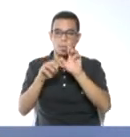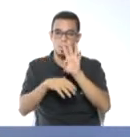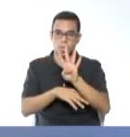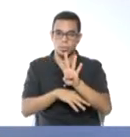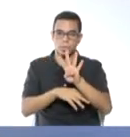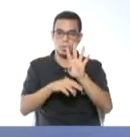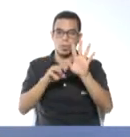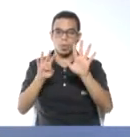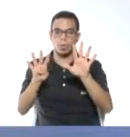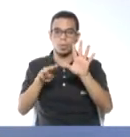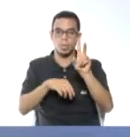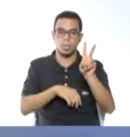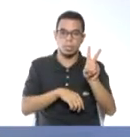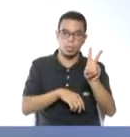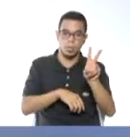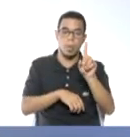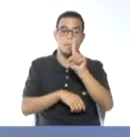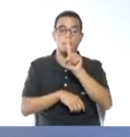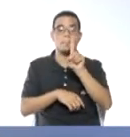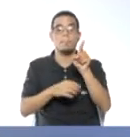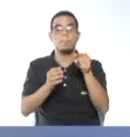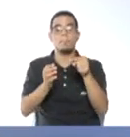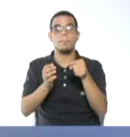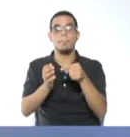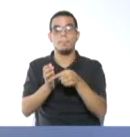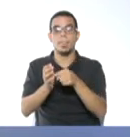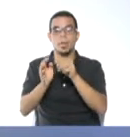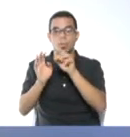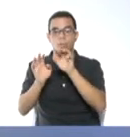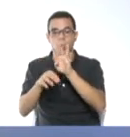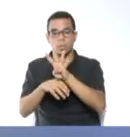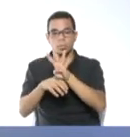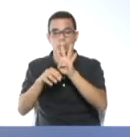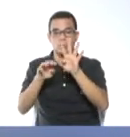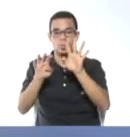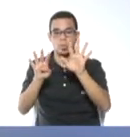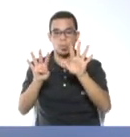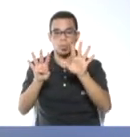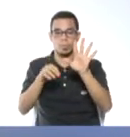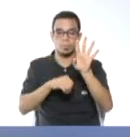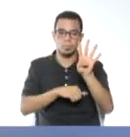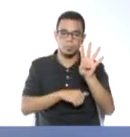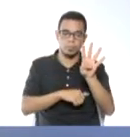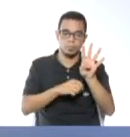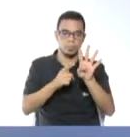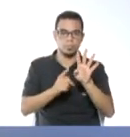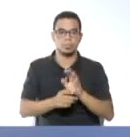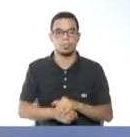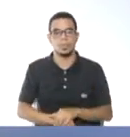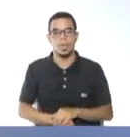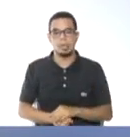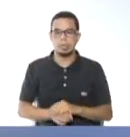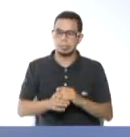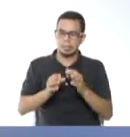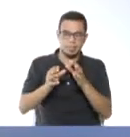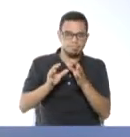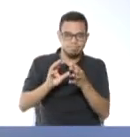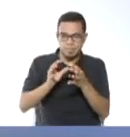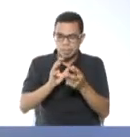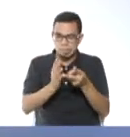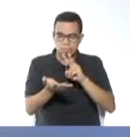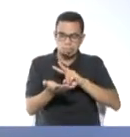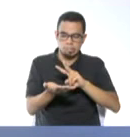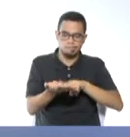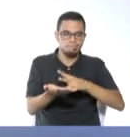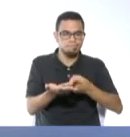1492 y 1494 sobre el tema del Tratado de Tordesillas. Hoy el tema territorial es bastante amplio y la interpretación de lo que ha llevado la